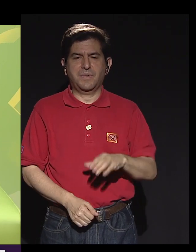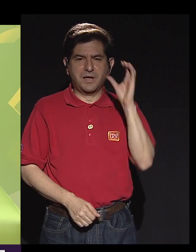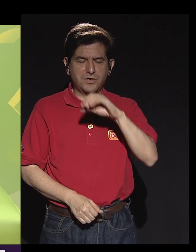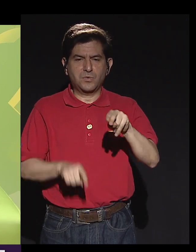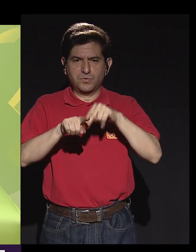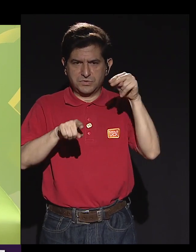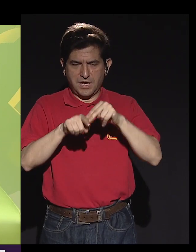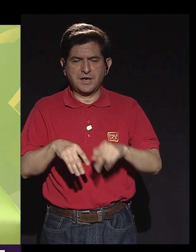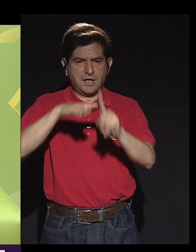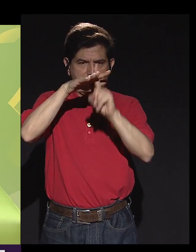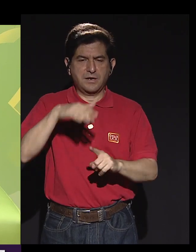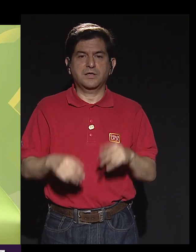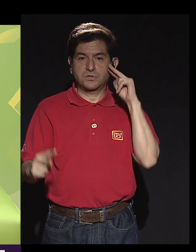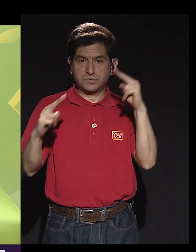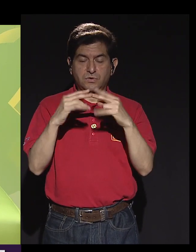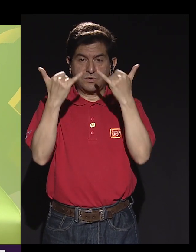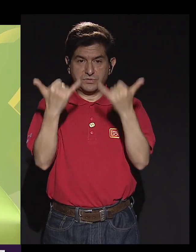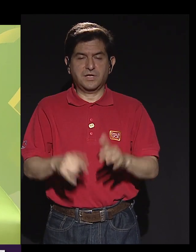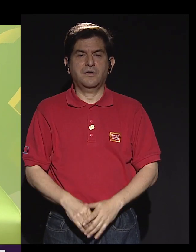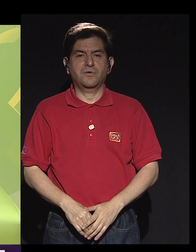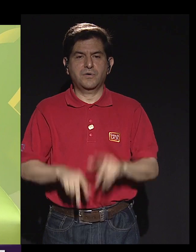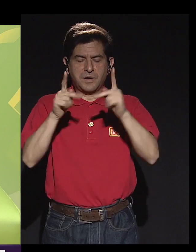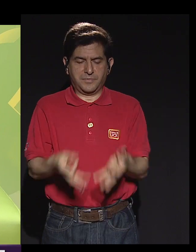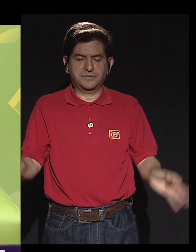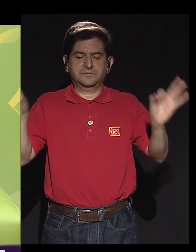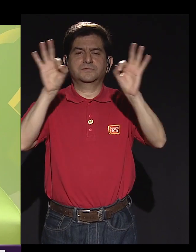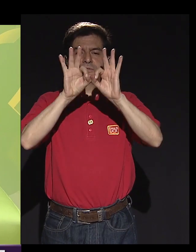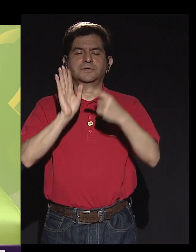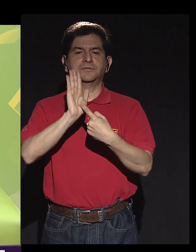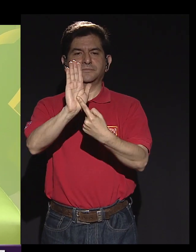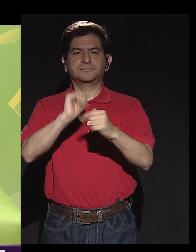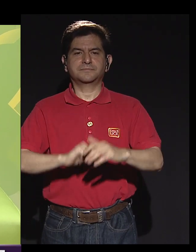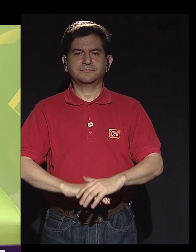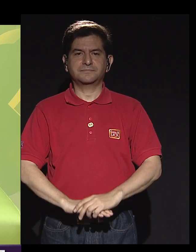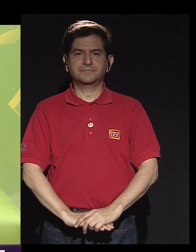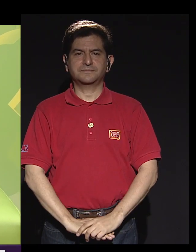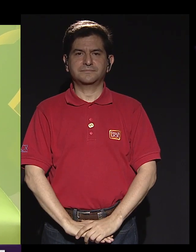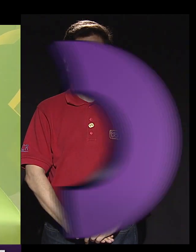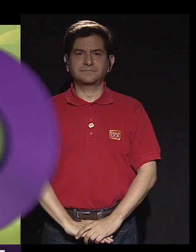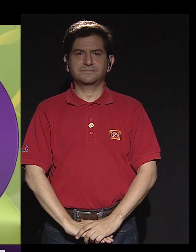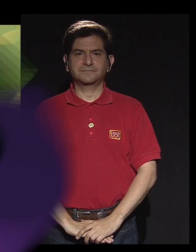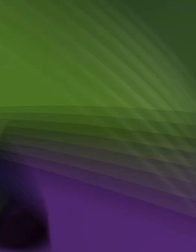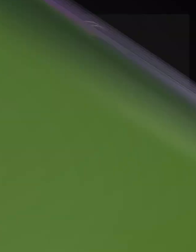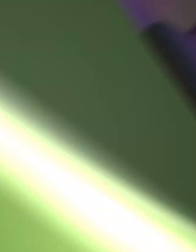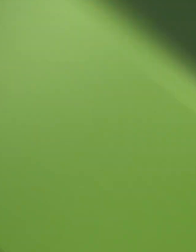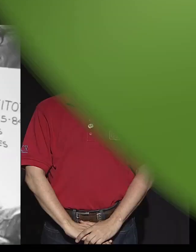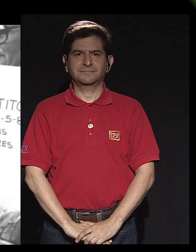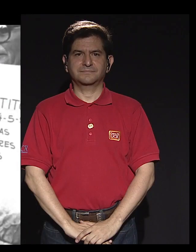nietos desaparecidos, y las conoceremos en nuestra sección de personaje destacado.